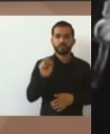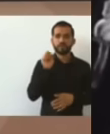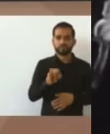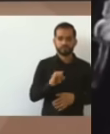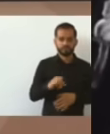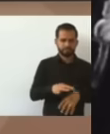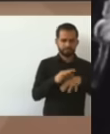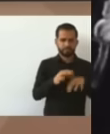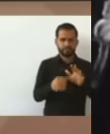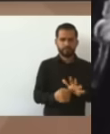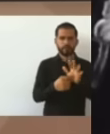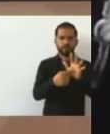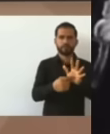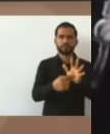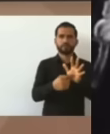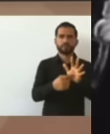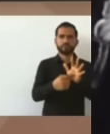Nuestra